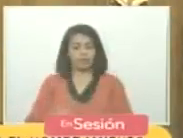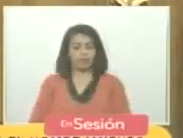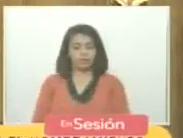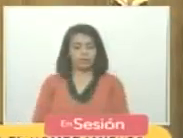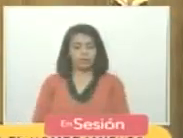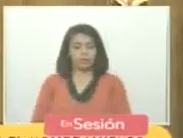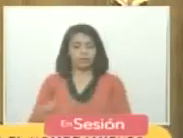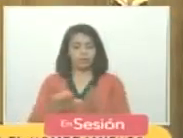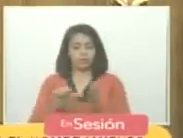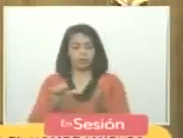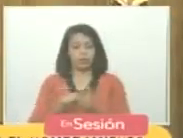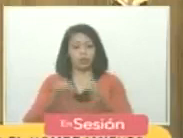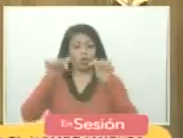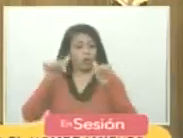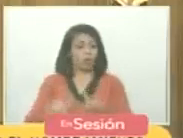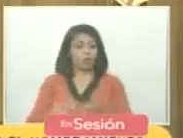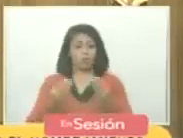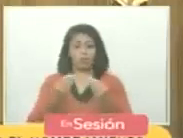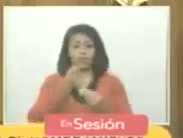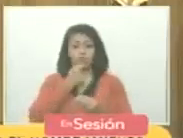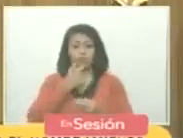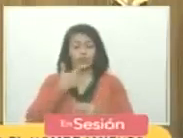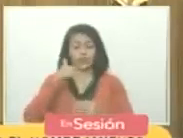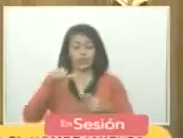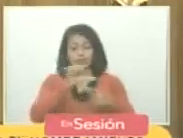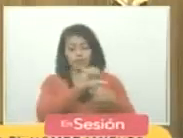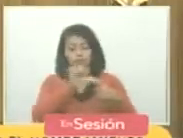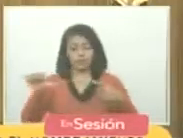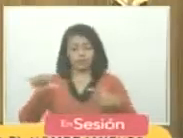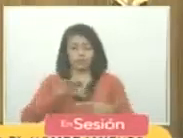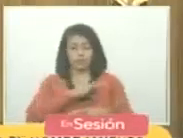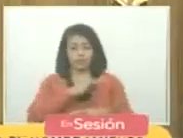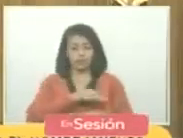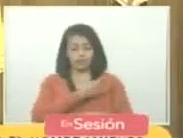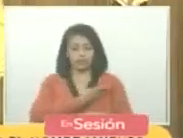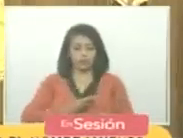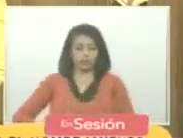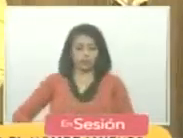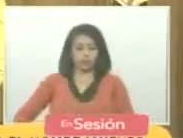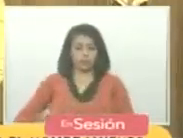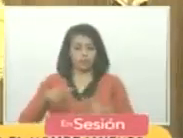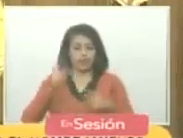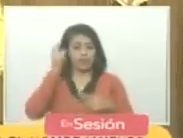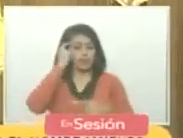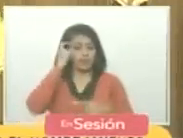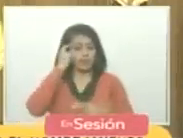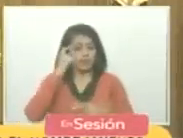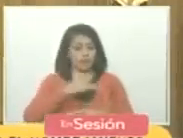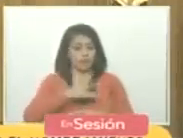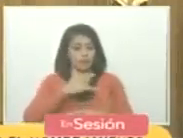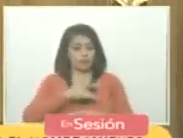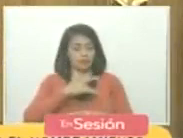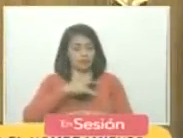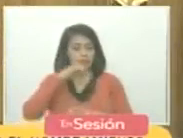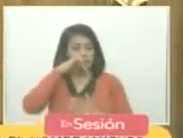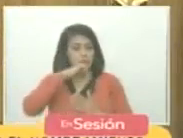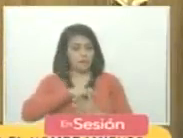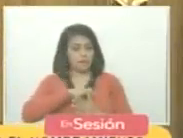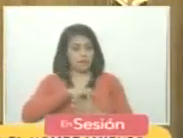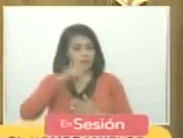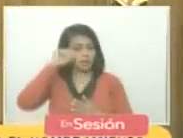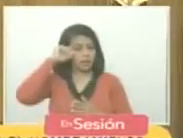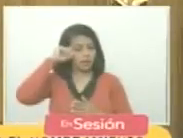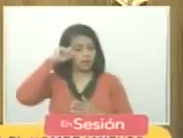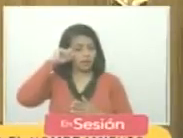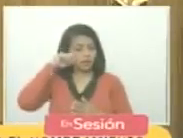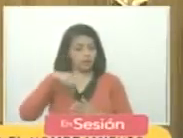¿Dónde están? Y hoy muy hermoso, porque esta semana, señor presidente, han sido días de mucha sensibilidad.